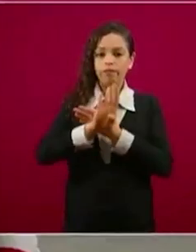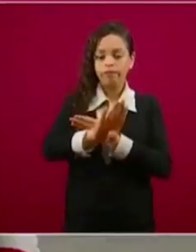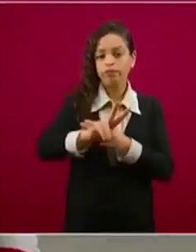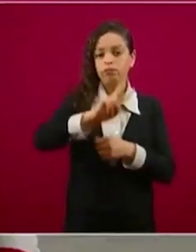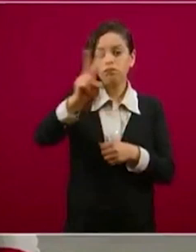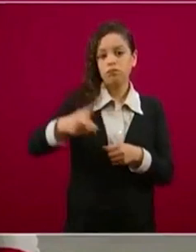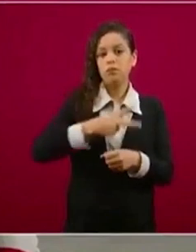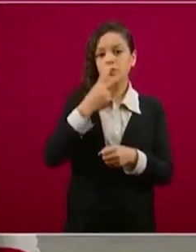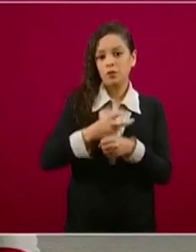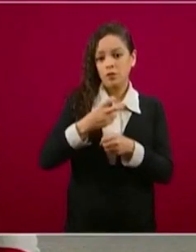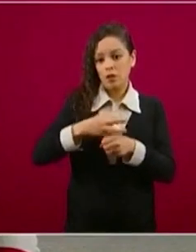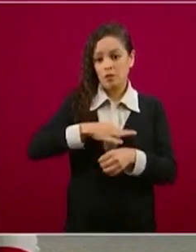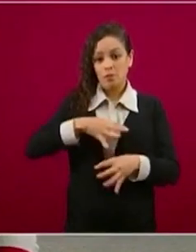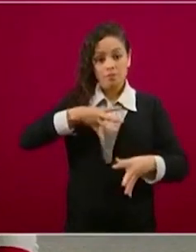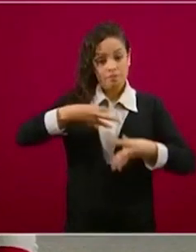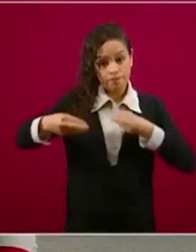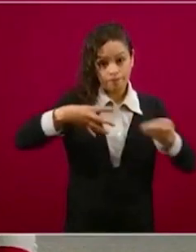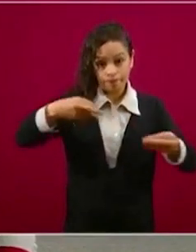Gracias.